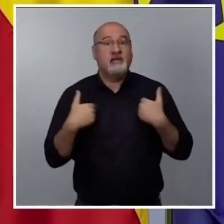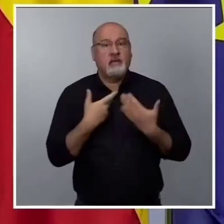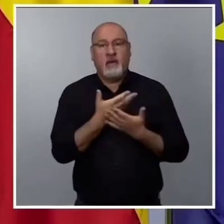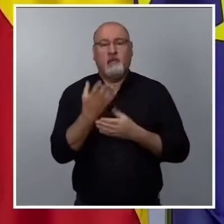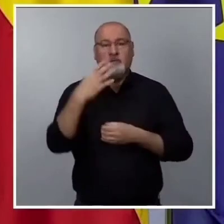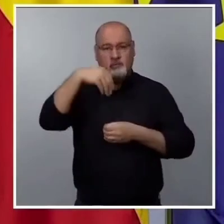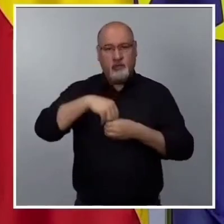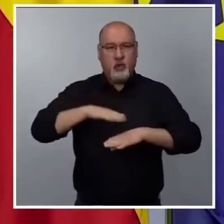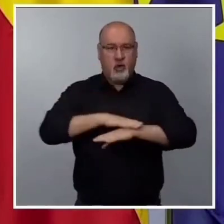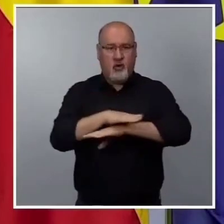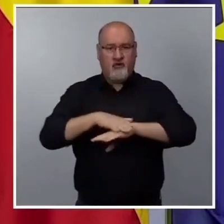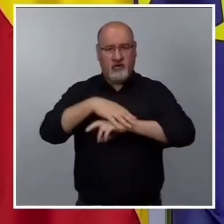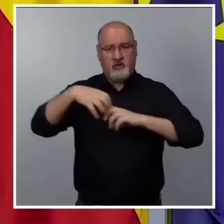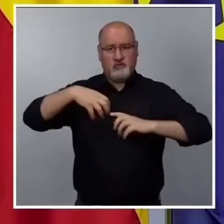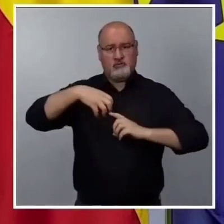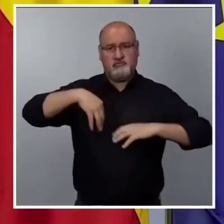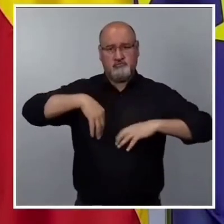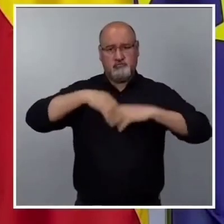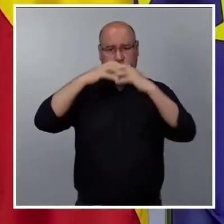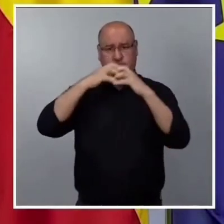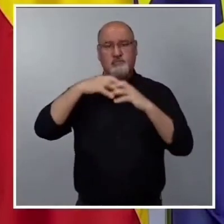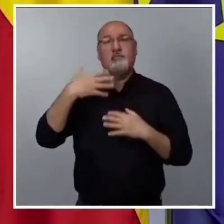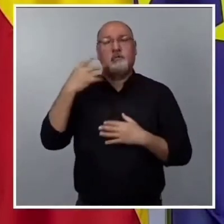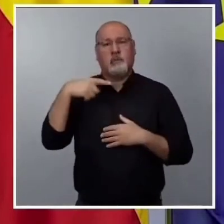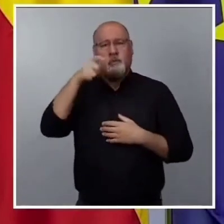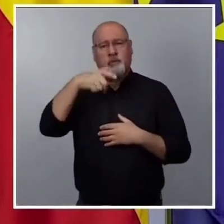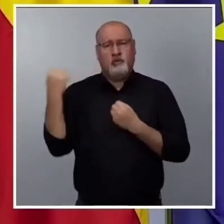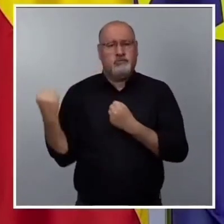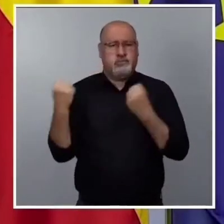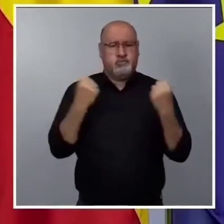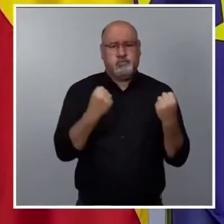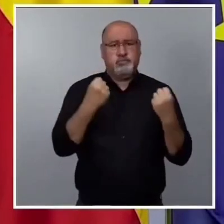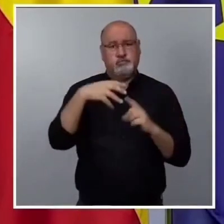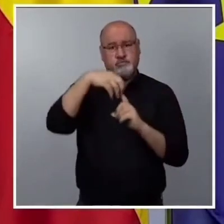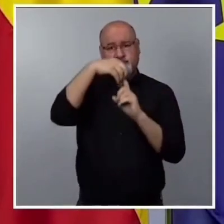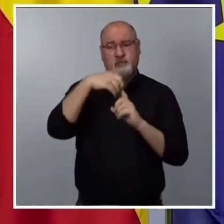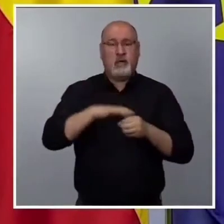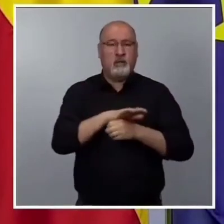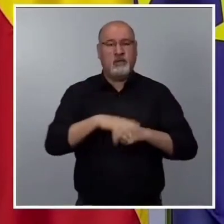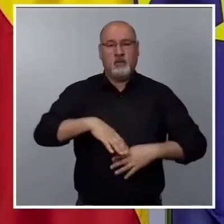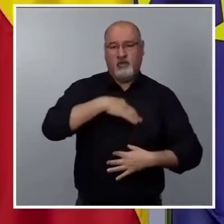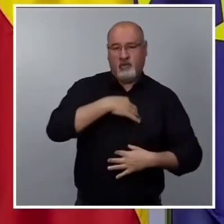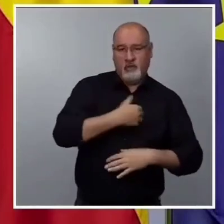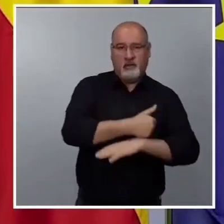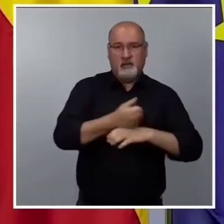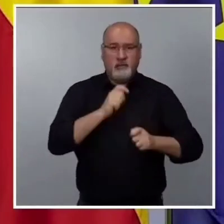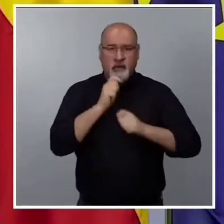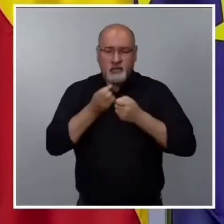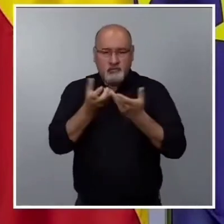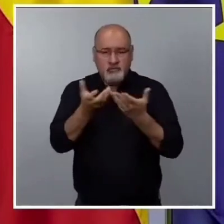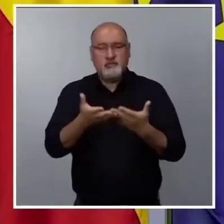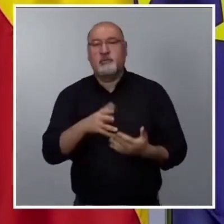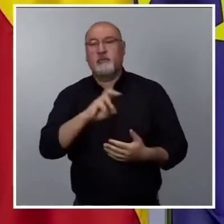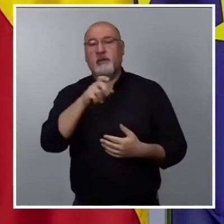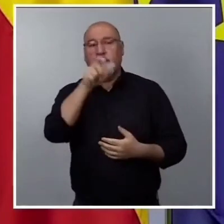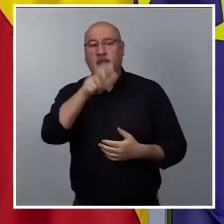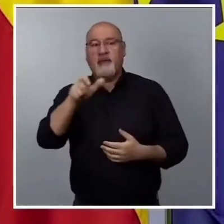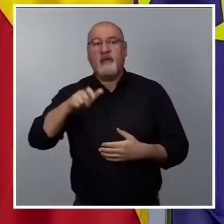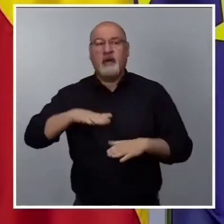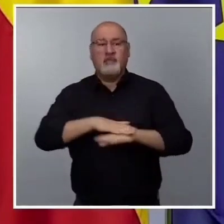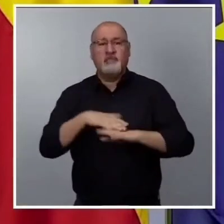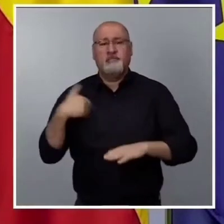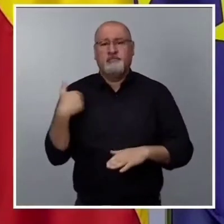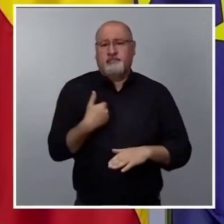gobiernos personalidades de la sociedad civil de distintos ámbitos informadores personas de distinta de